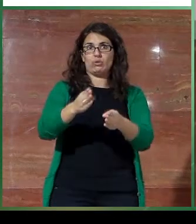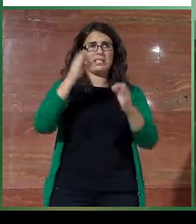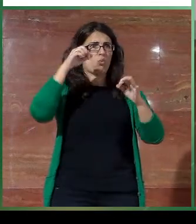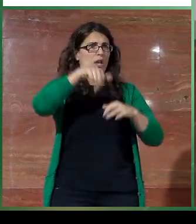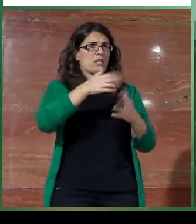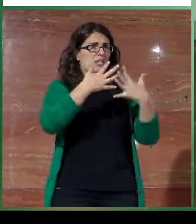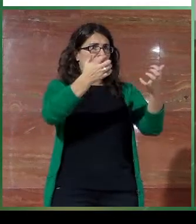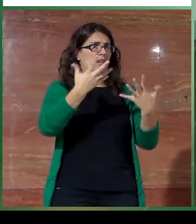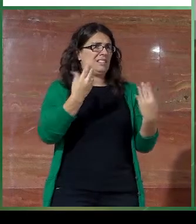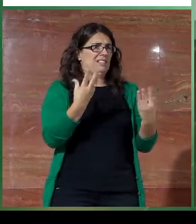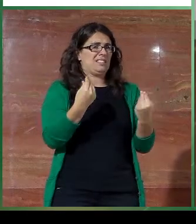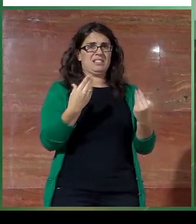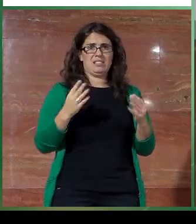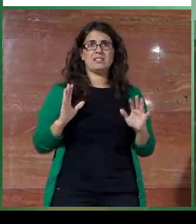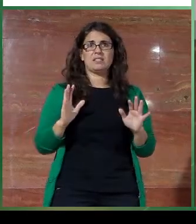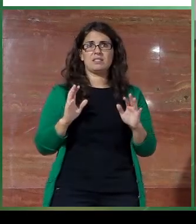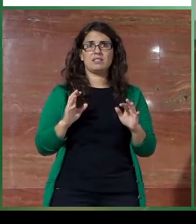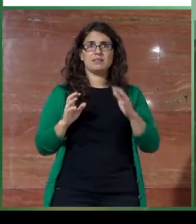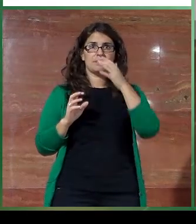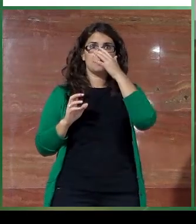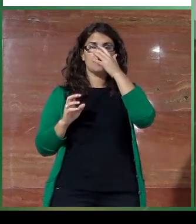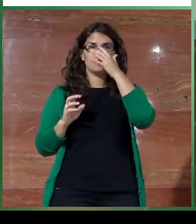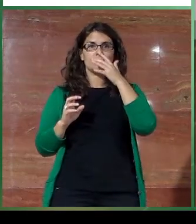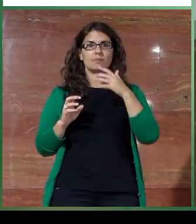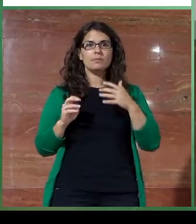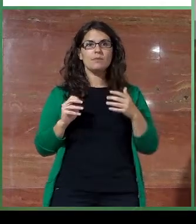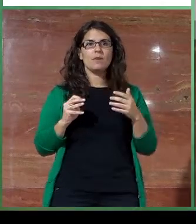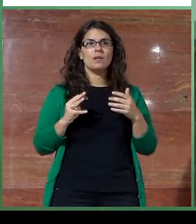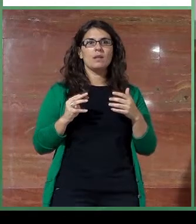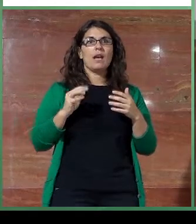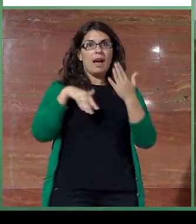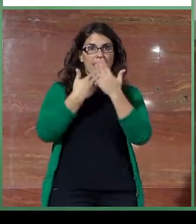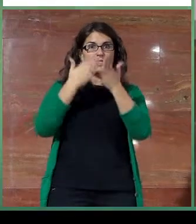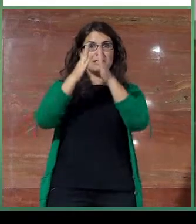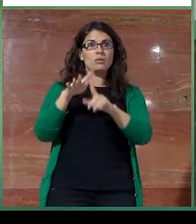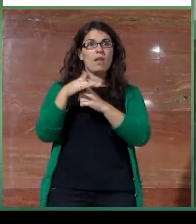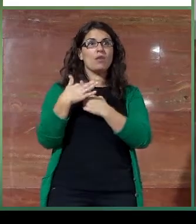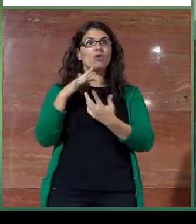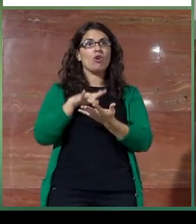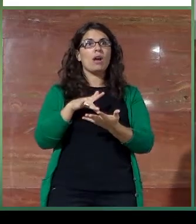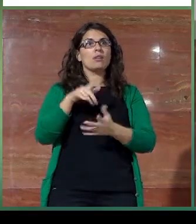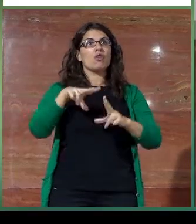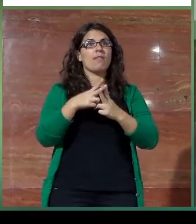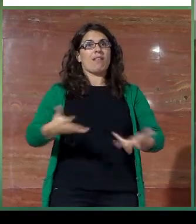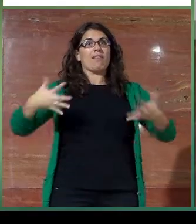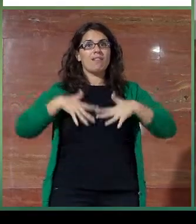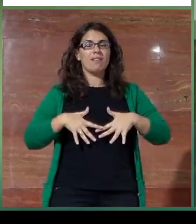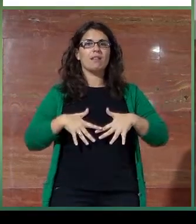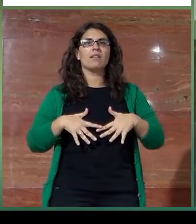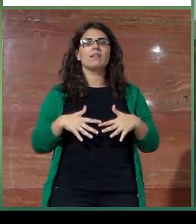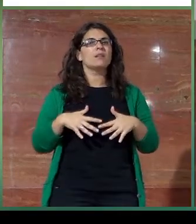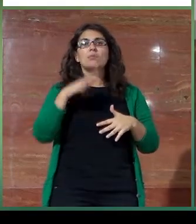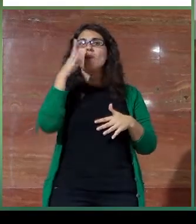montones, estoy convencido, lleguen a calar algo, es que la sociedad al menos, en lo que